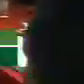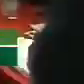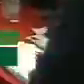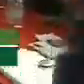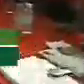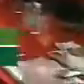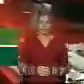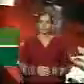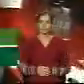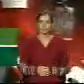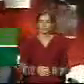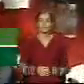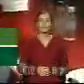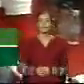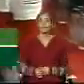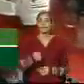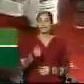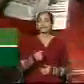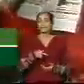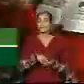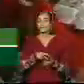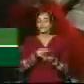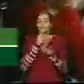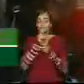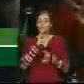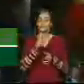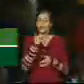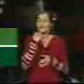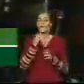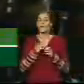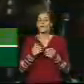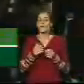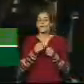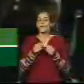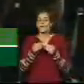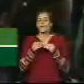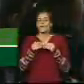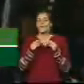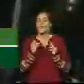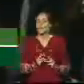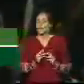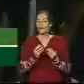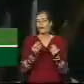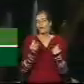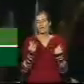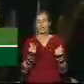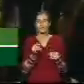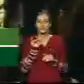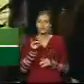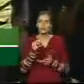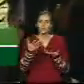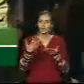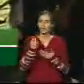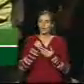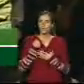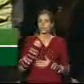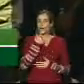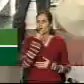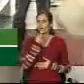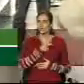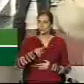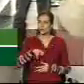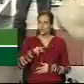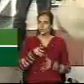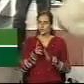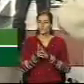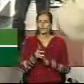comandante. Más allá del elemento moral, más allá del elemento económico que usted nos está dando hoy en día